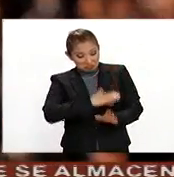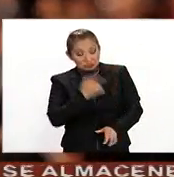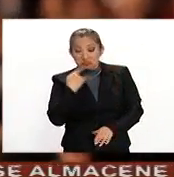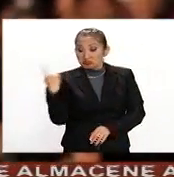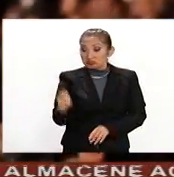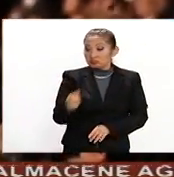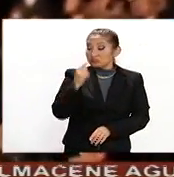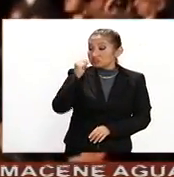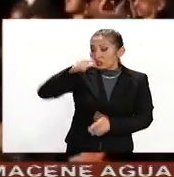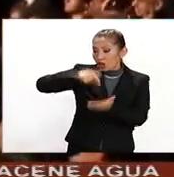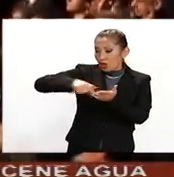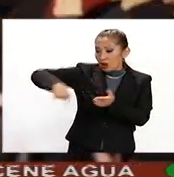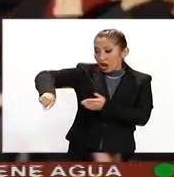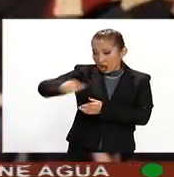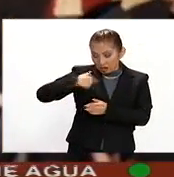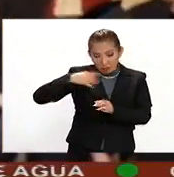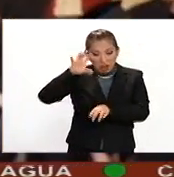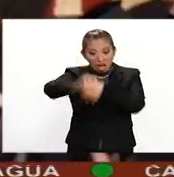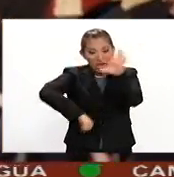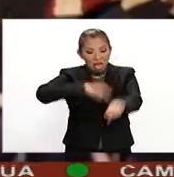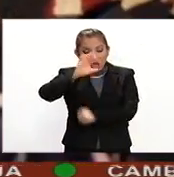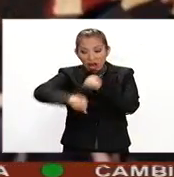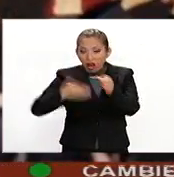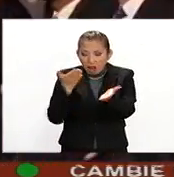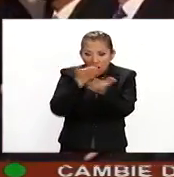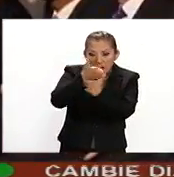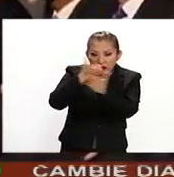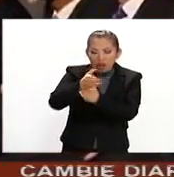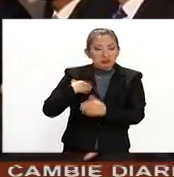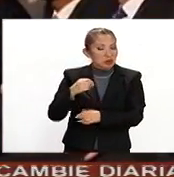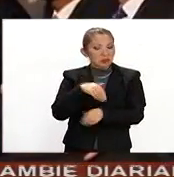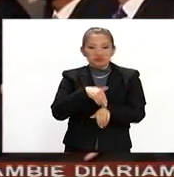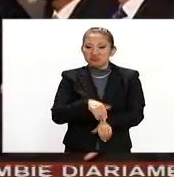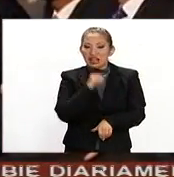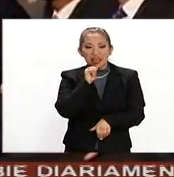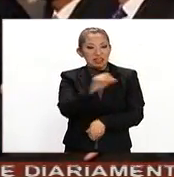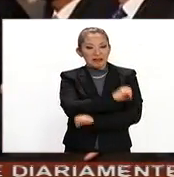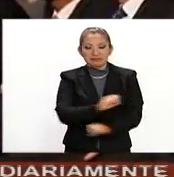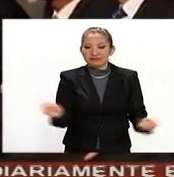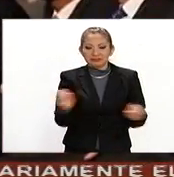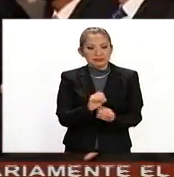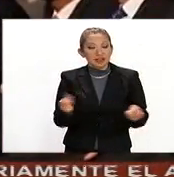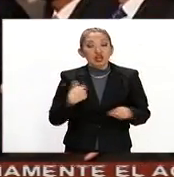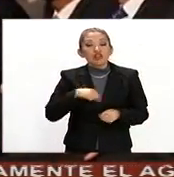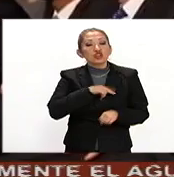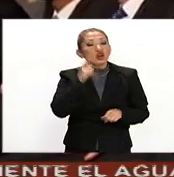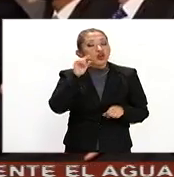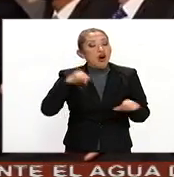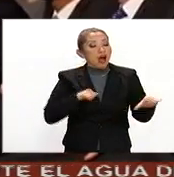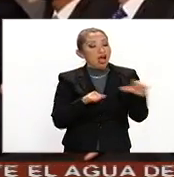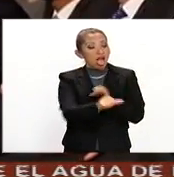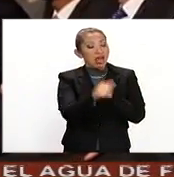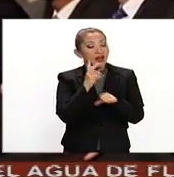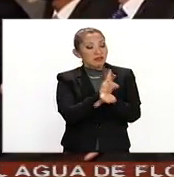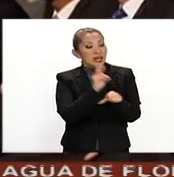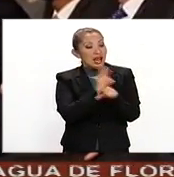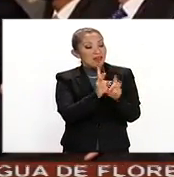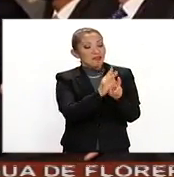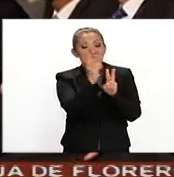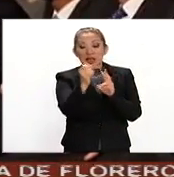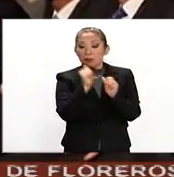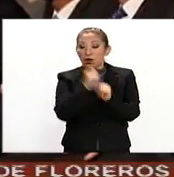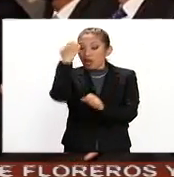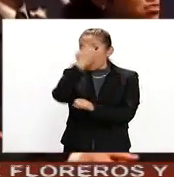ordena a la policía local retomar la detención y cateo, no cumpliremos. Nosotros no vamos a intercambiar vigilancia vecinal por